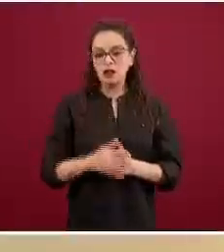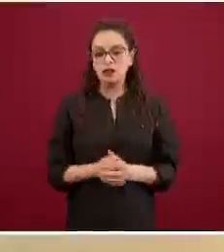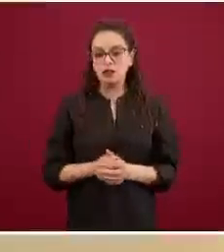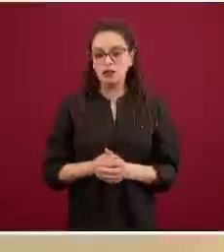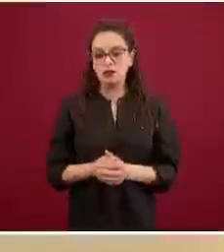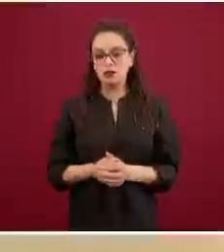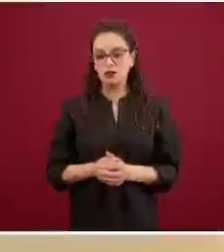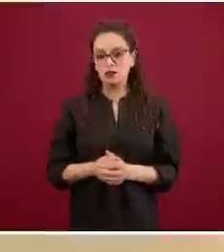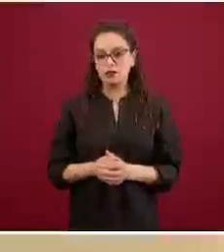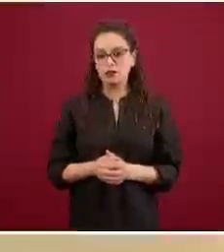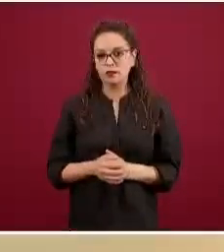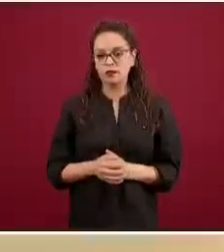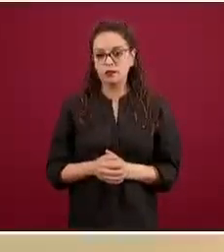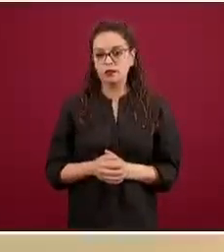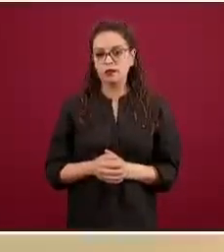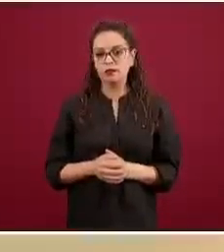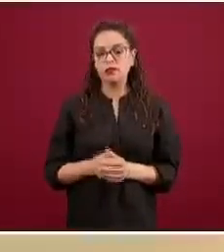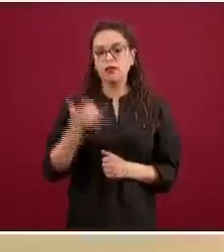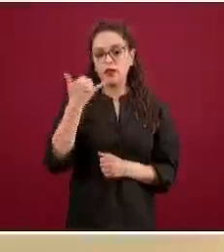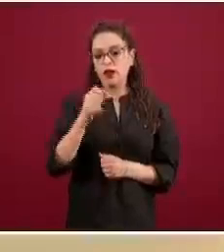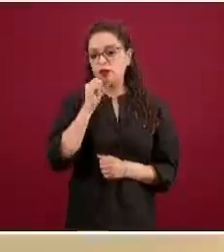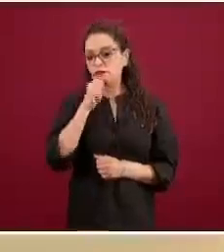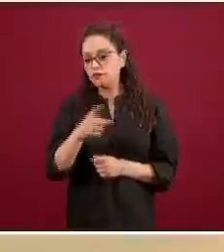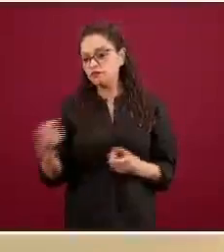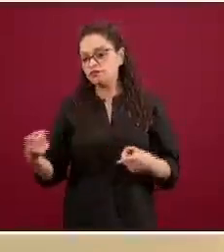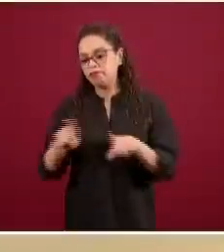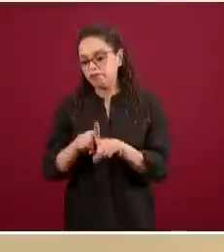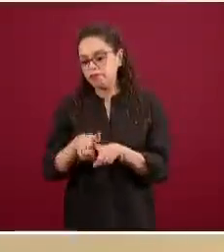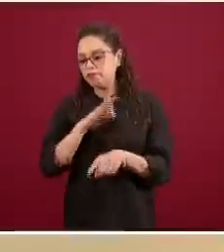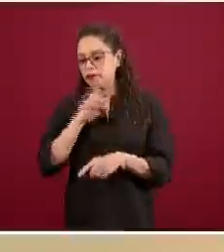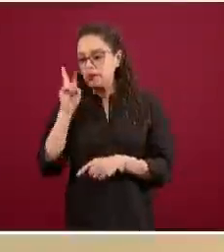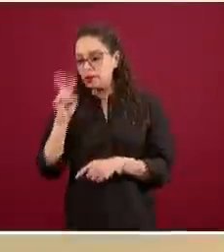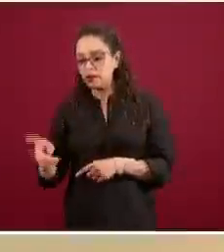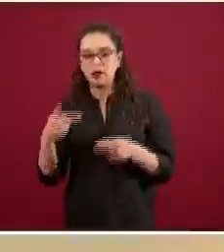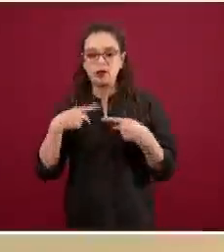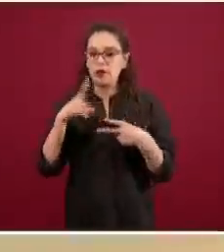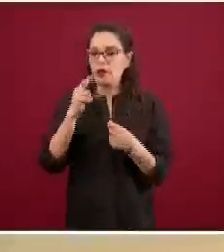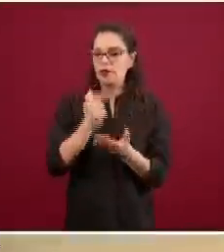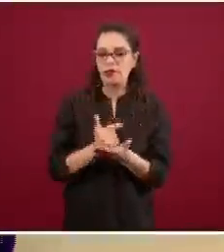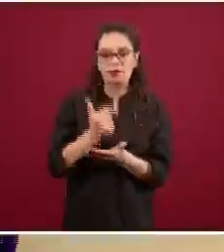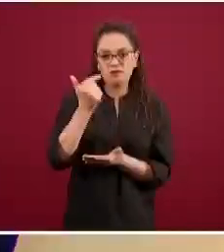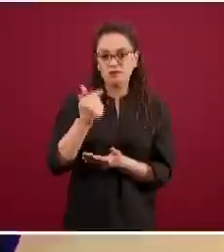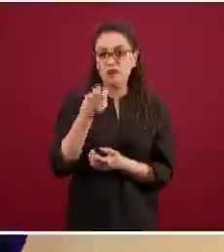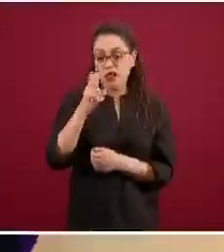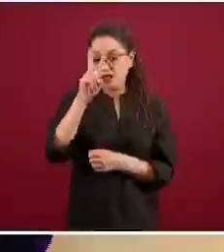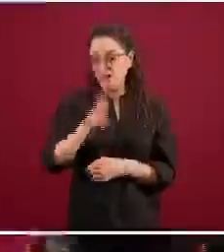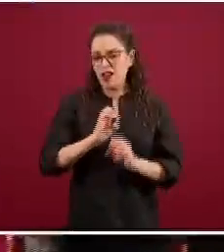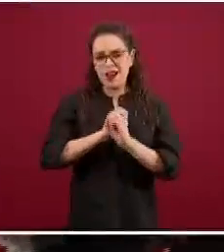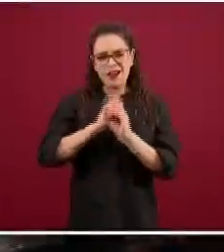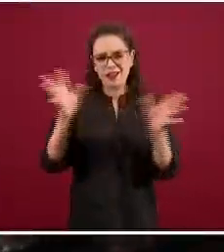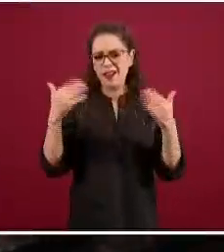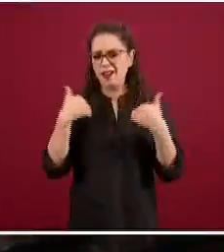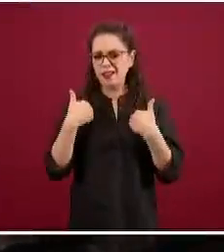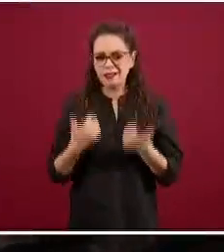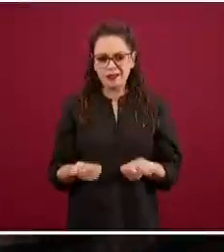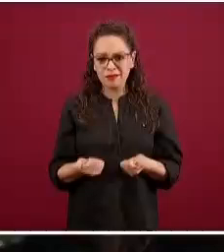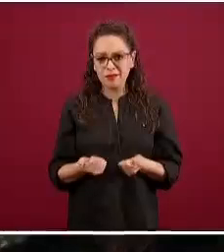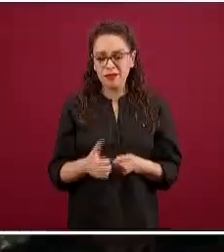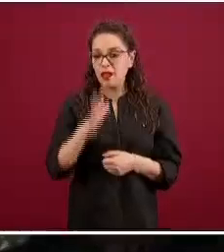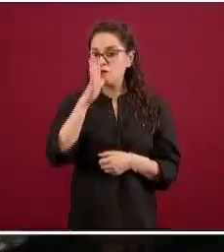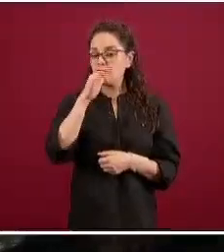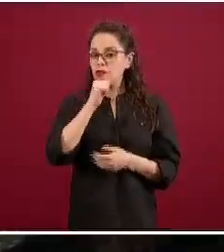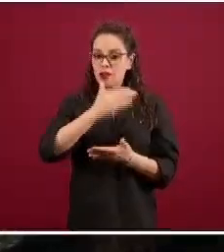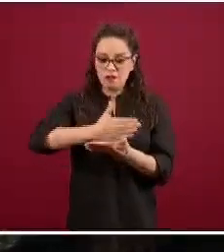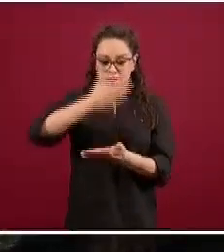agudas a los no graves. Y es clarísimo, lo hemos venido diciendo, que desafortunadamente no hay manera de parar la